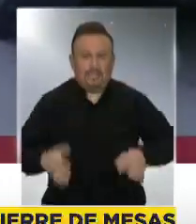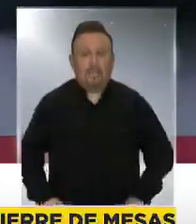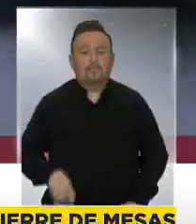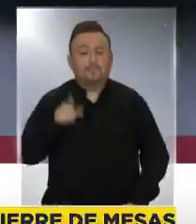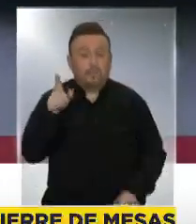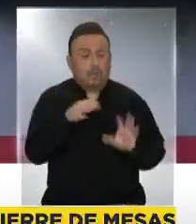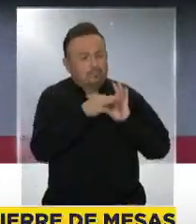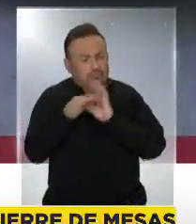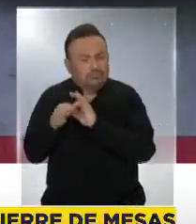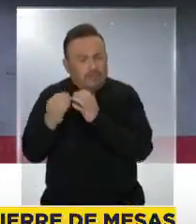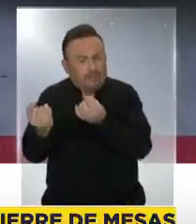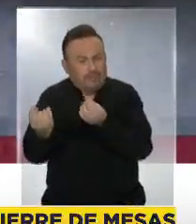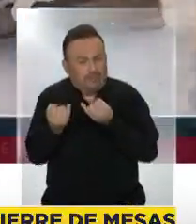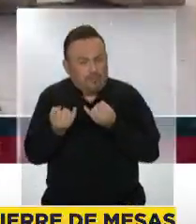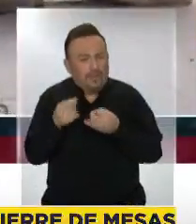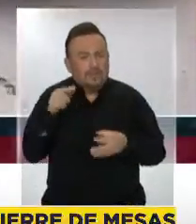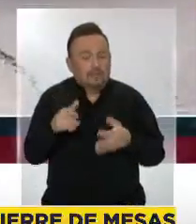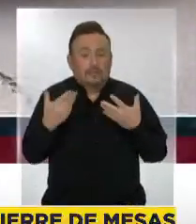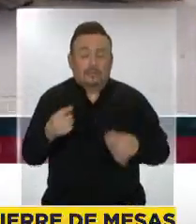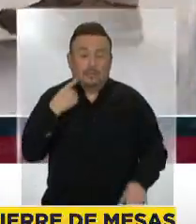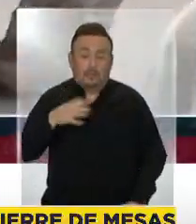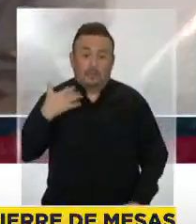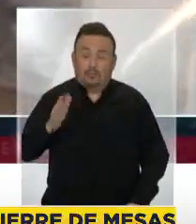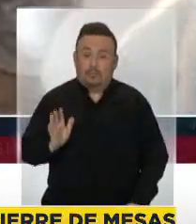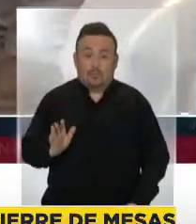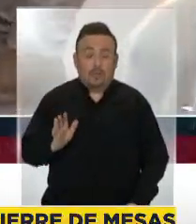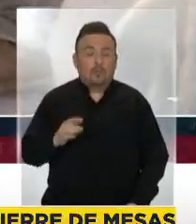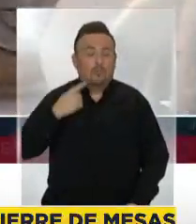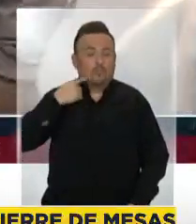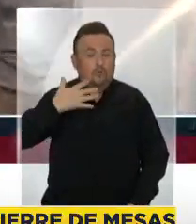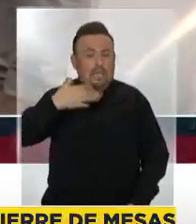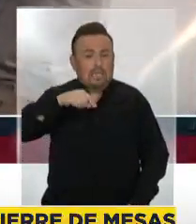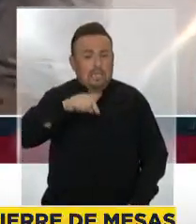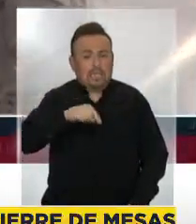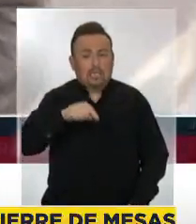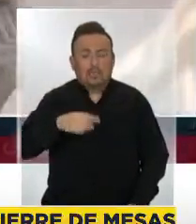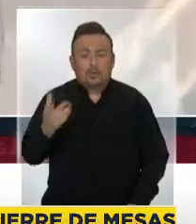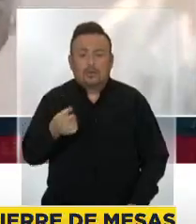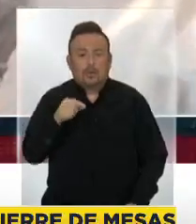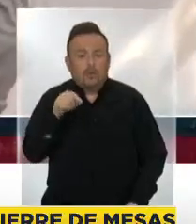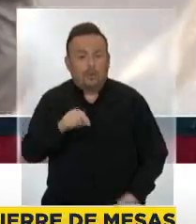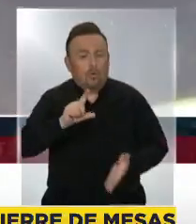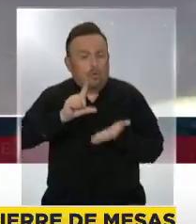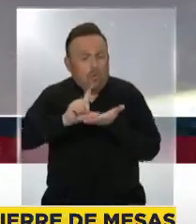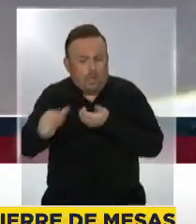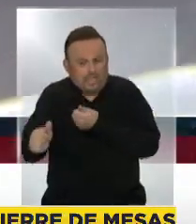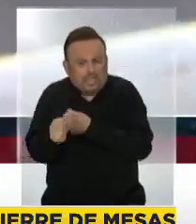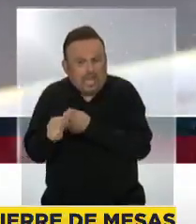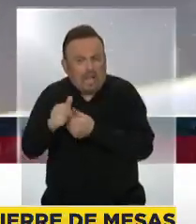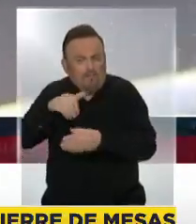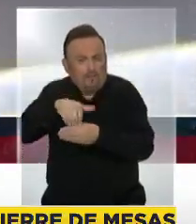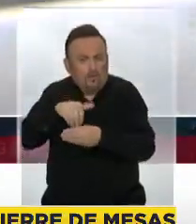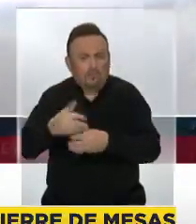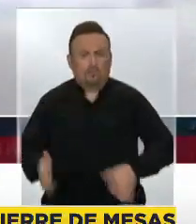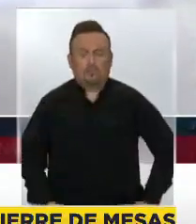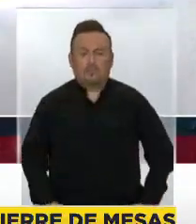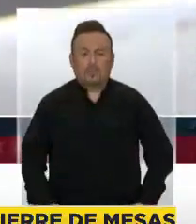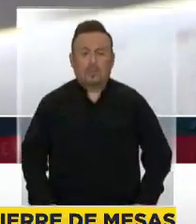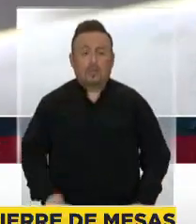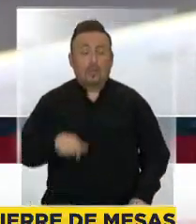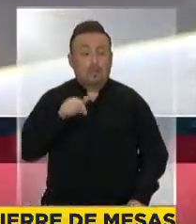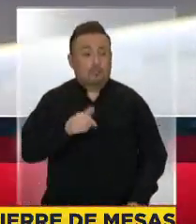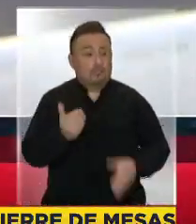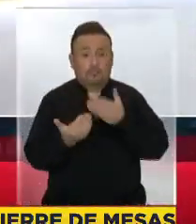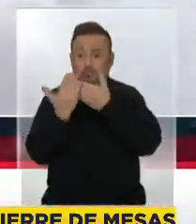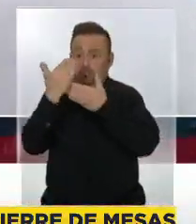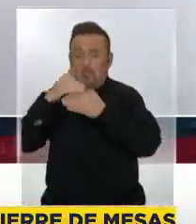un detalle además que es fundamental, o a mí me parece por lo menos muy relevante. Estaba bastante cerca, decías tú, un local de votación. A esta hora teníamos, o durante la